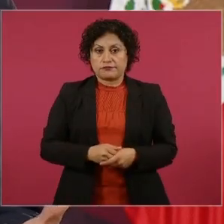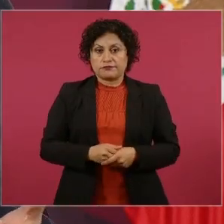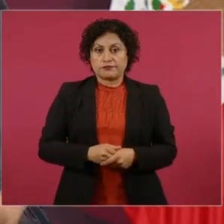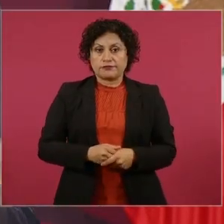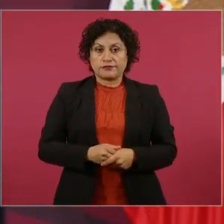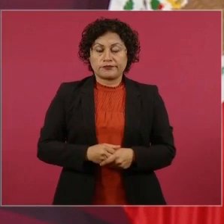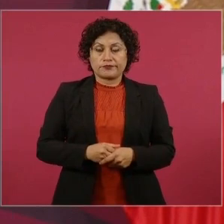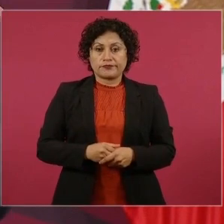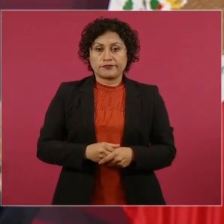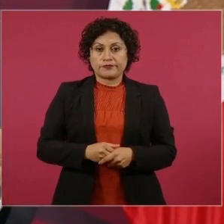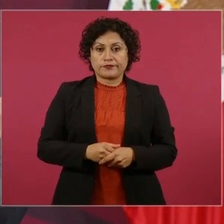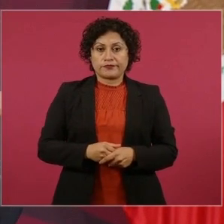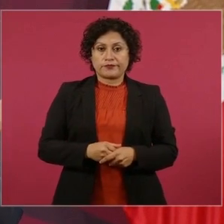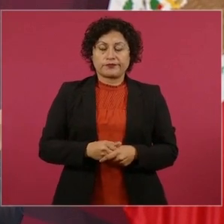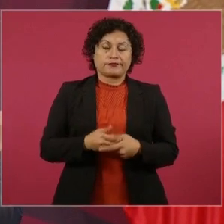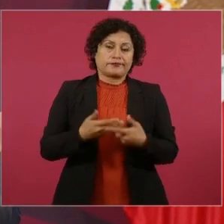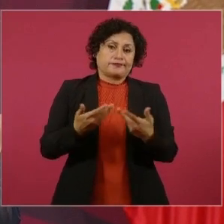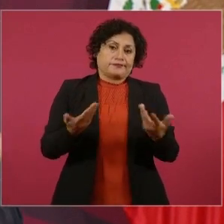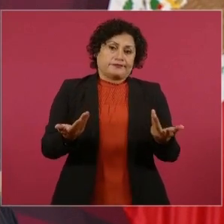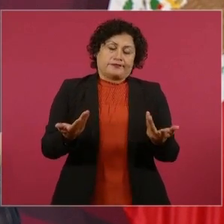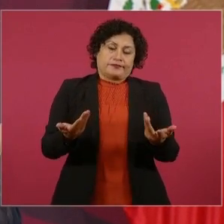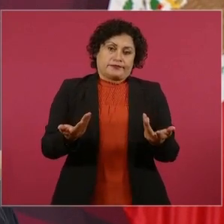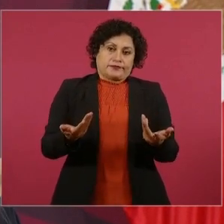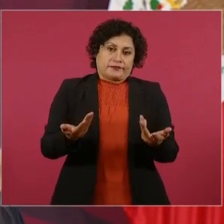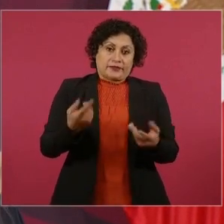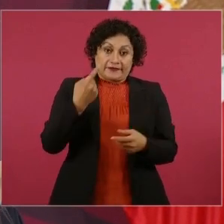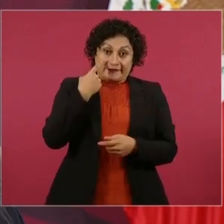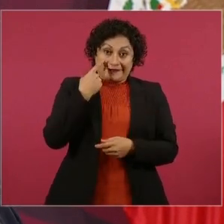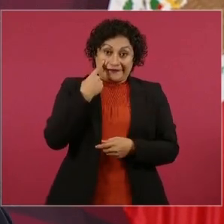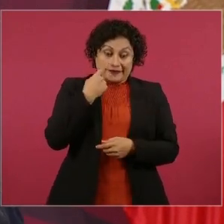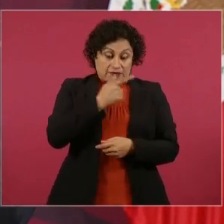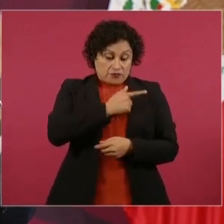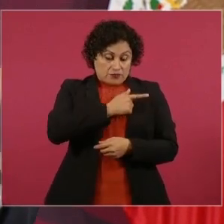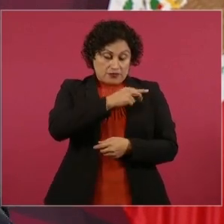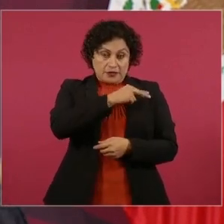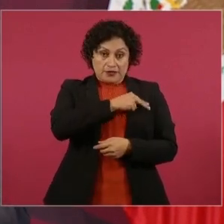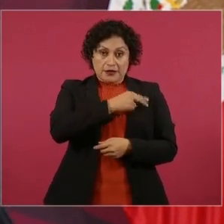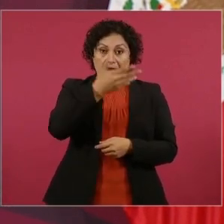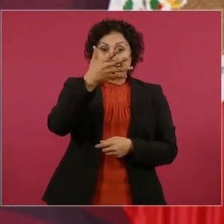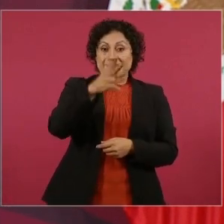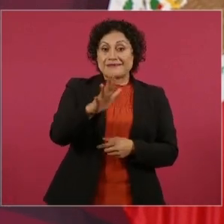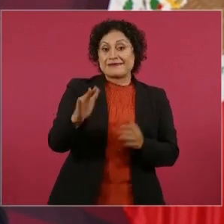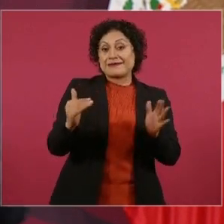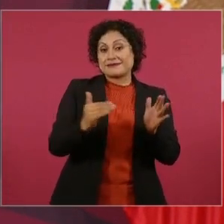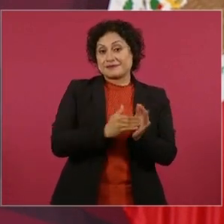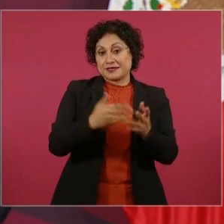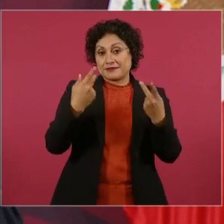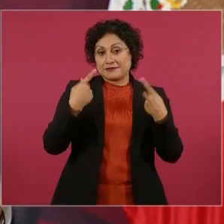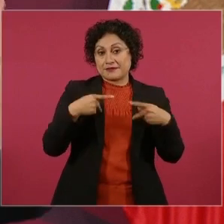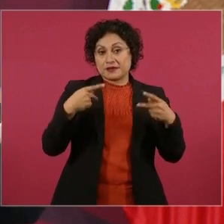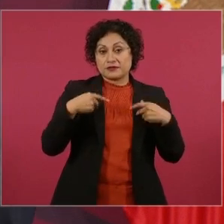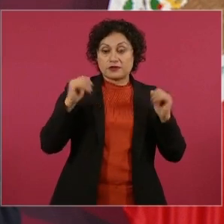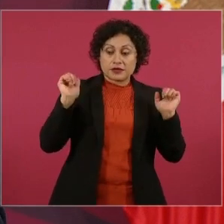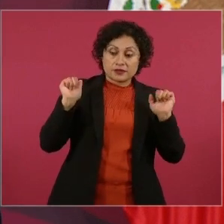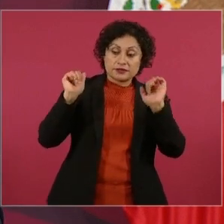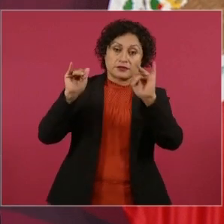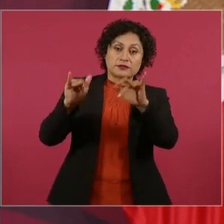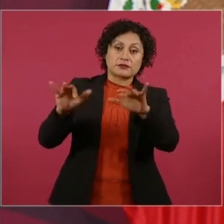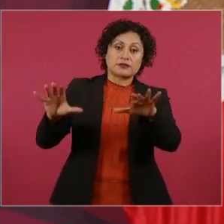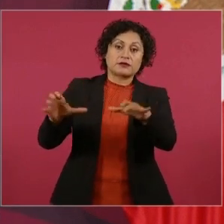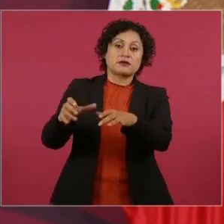pero hay más de 10.000 elementos de la guardia nacional en Acapulco y se van a quedar